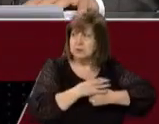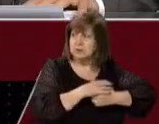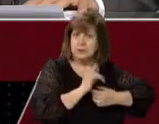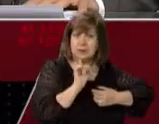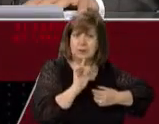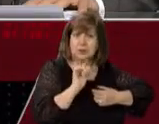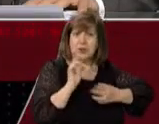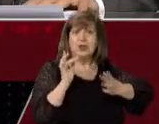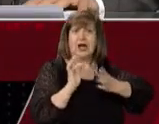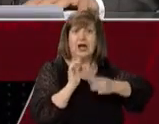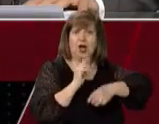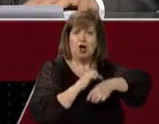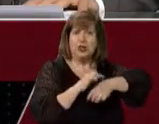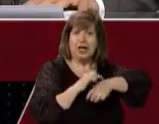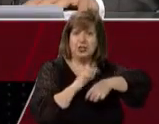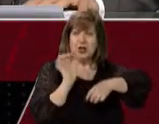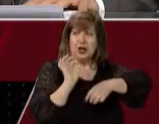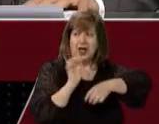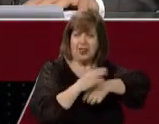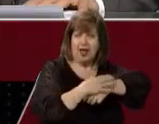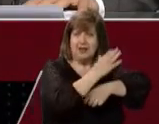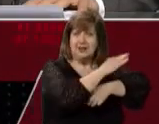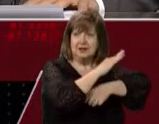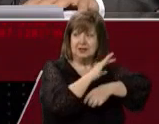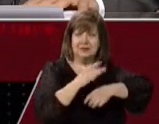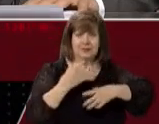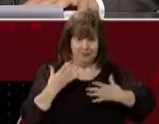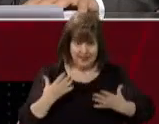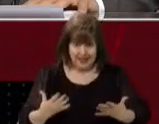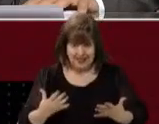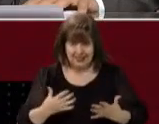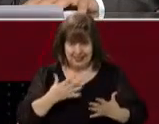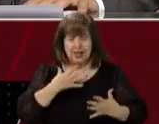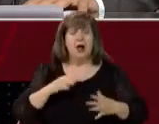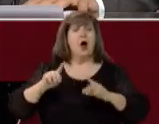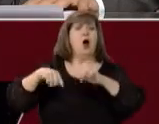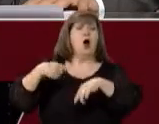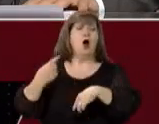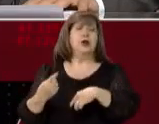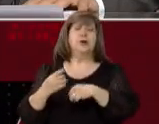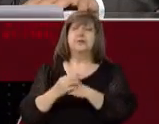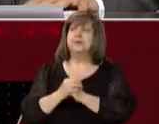posible. Y lo otro que también se ha visto que reduce el riesgo de bronquiolitis o de formas